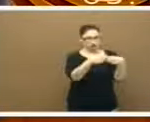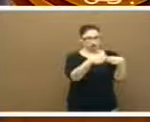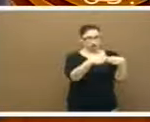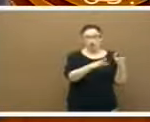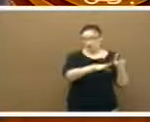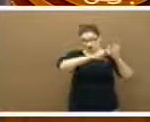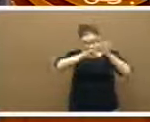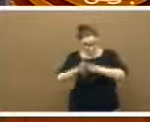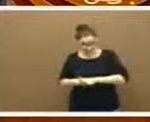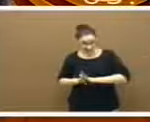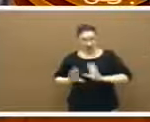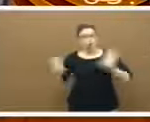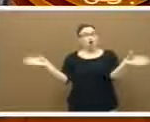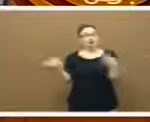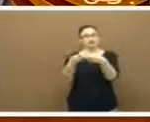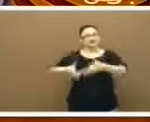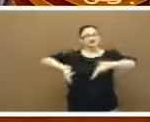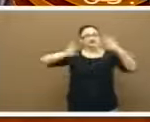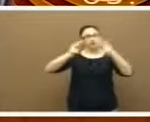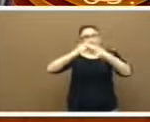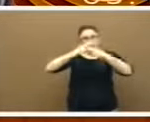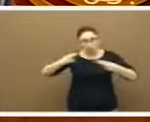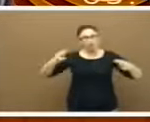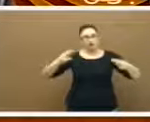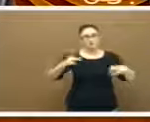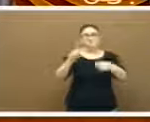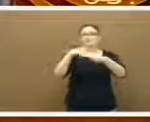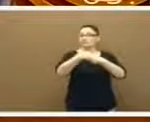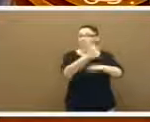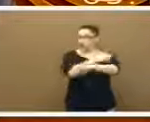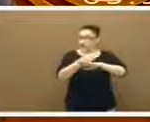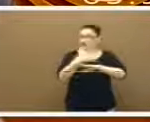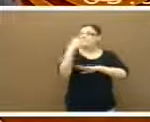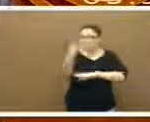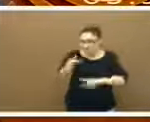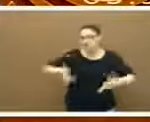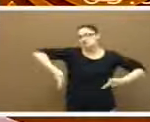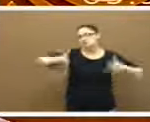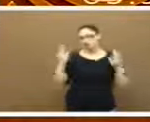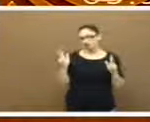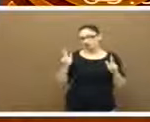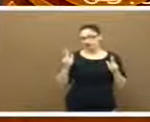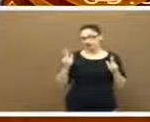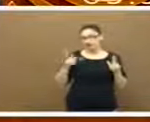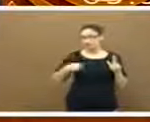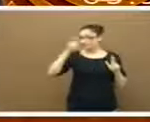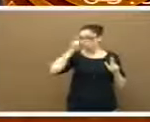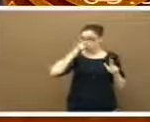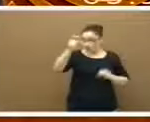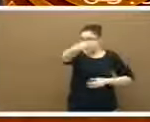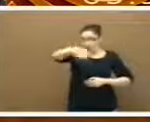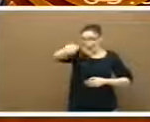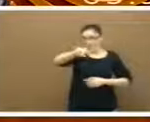los colectivos, las libertades públicas, la participación ciudadana y la democracia. Les recuerdo a sus señorías que el